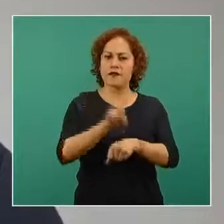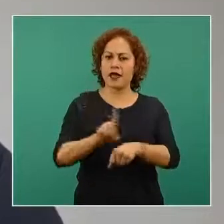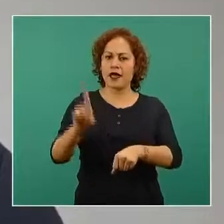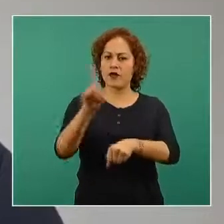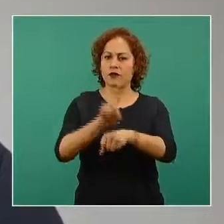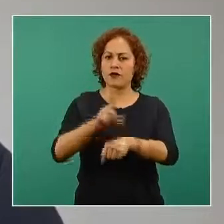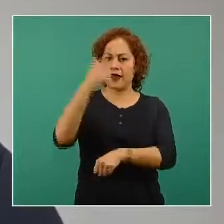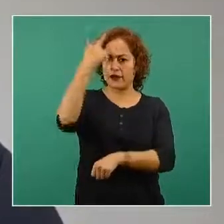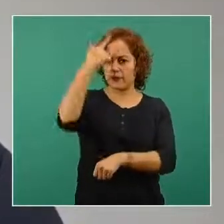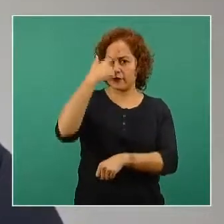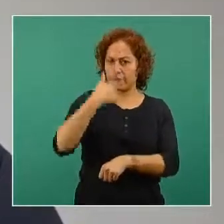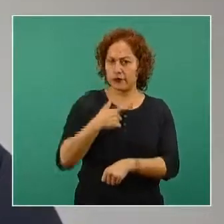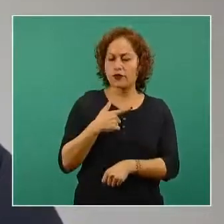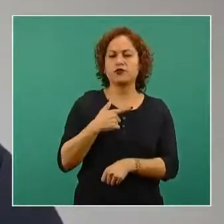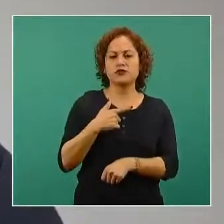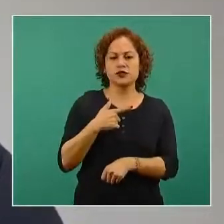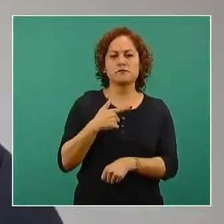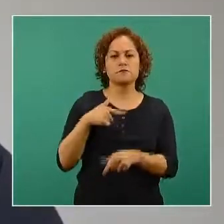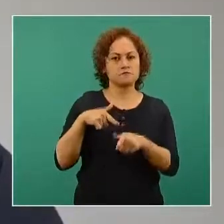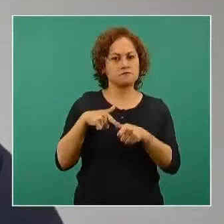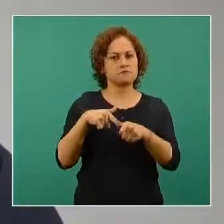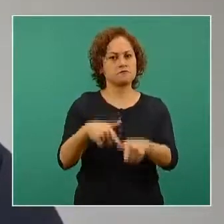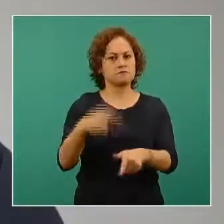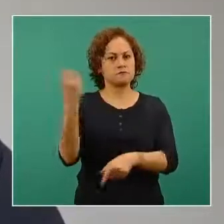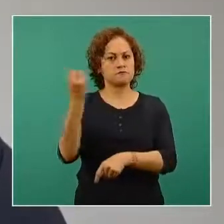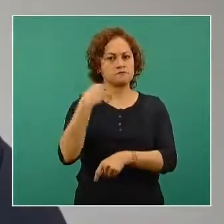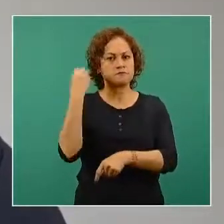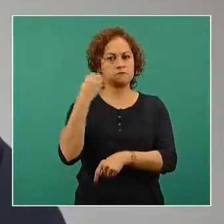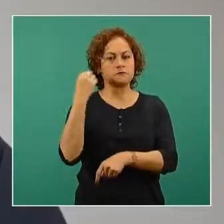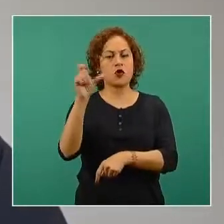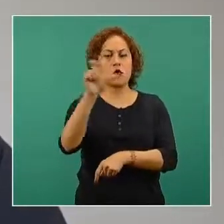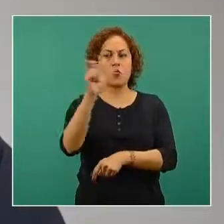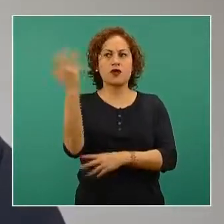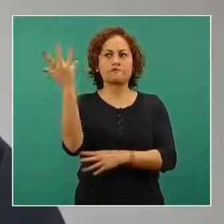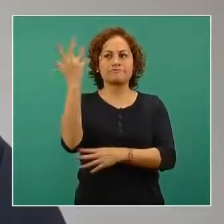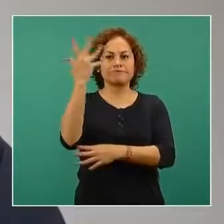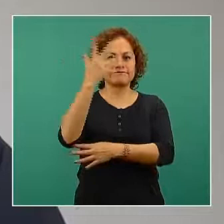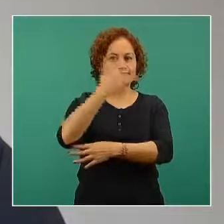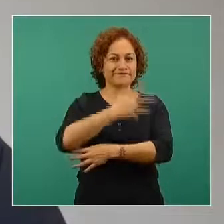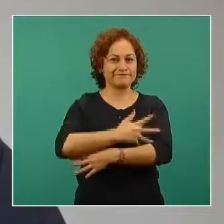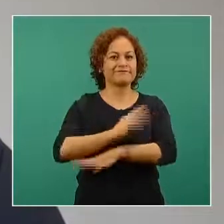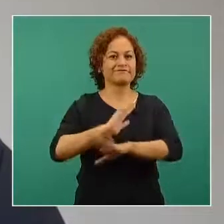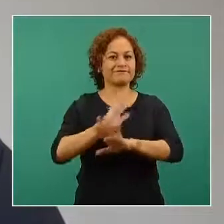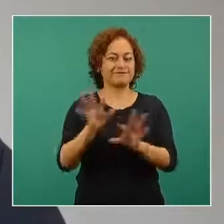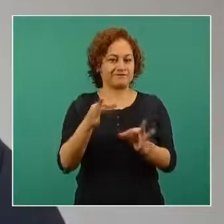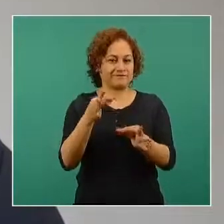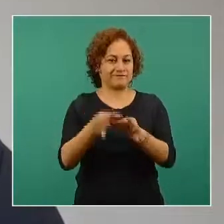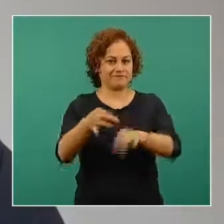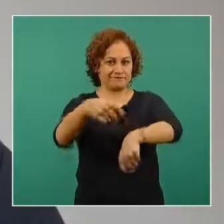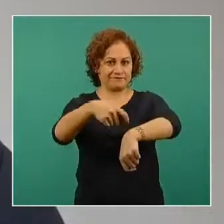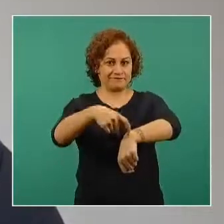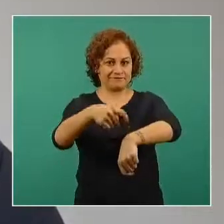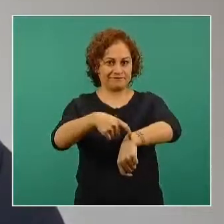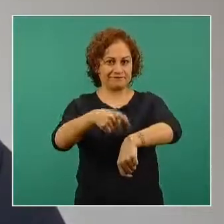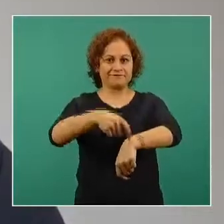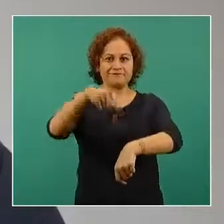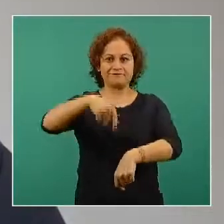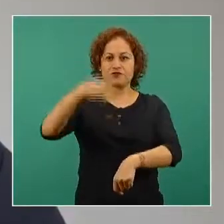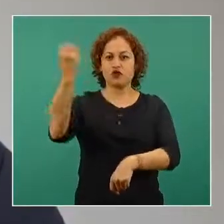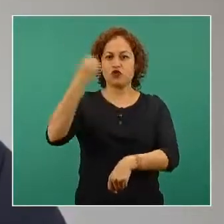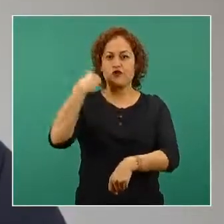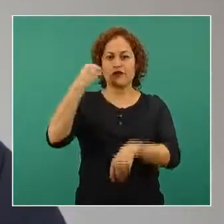a la temporalidad que tenemos y la puesta del sol correspondiente, pues estamos se está transmitiendo esta